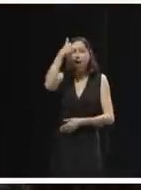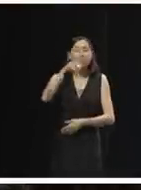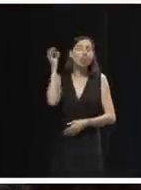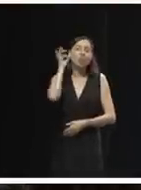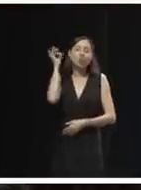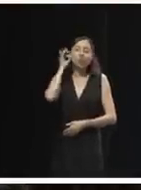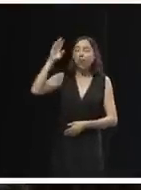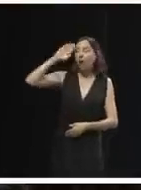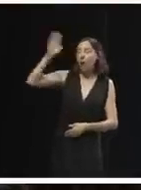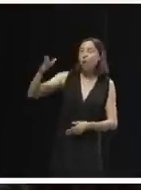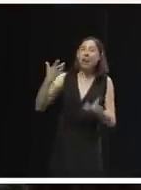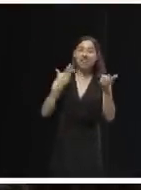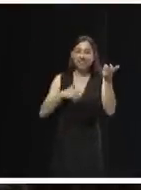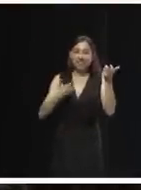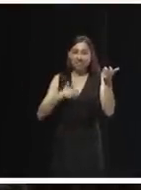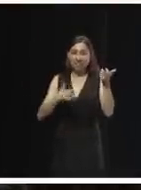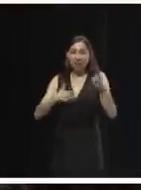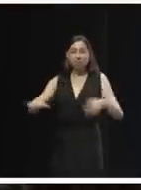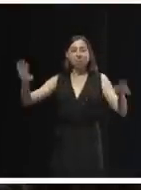Sevilla.